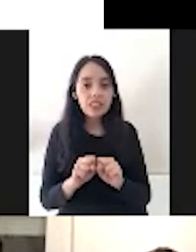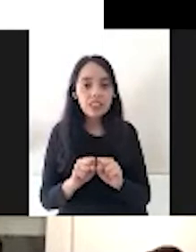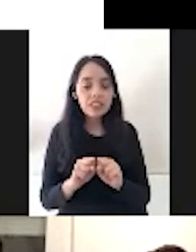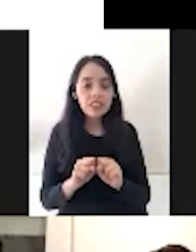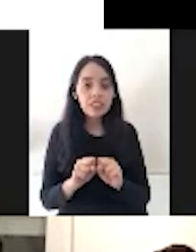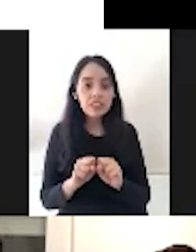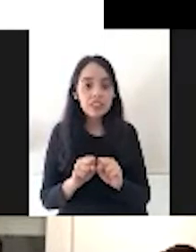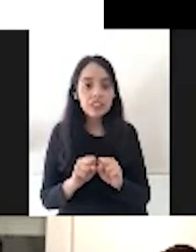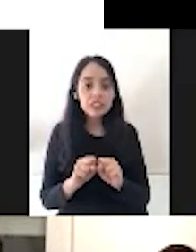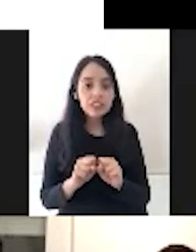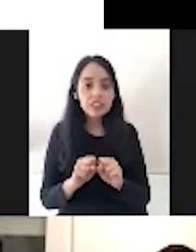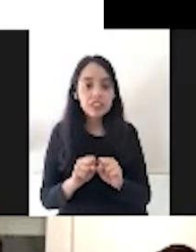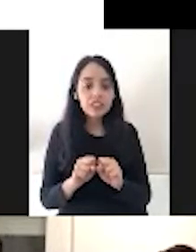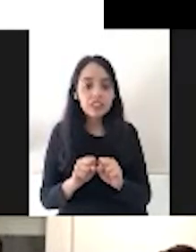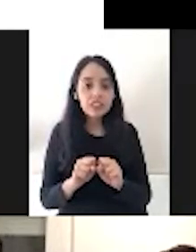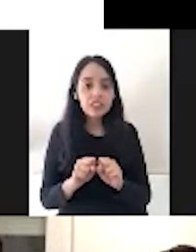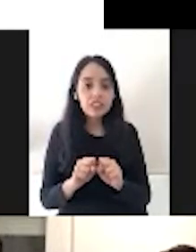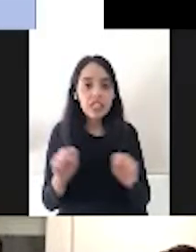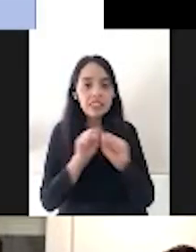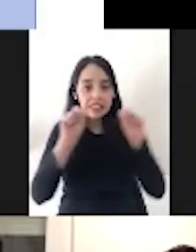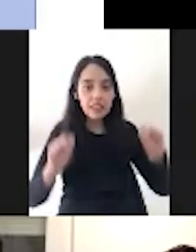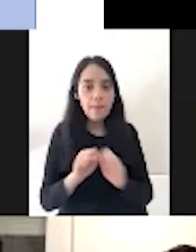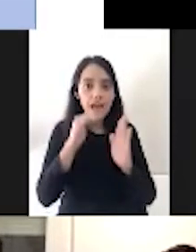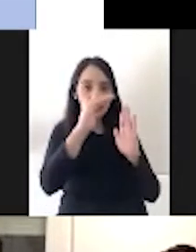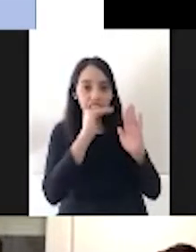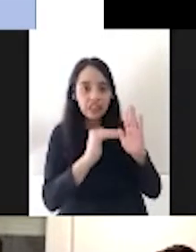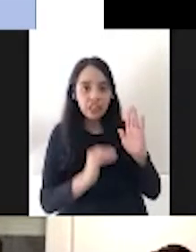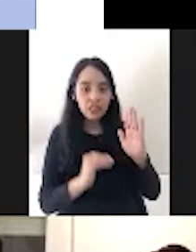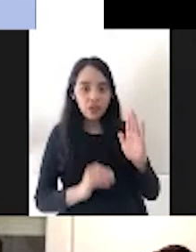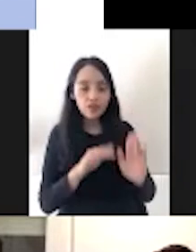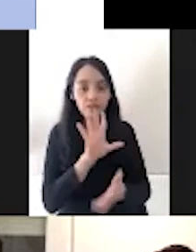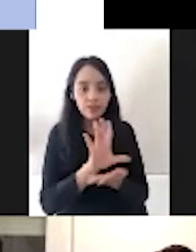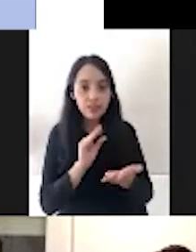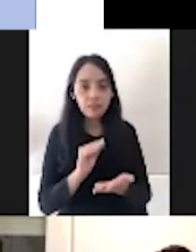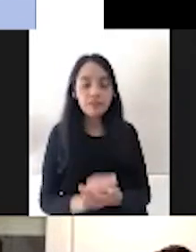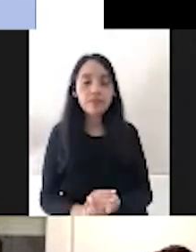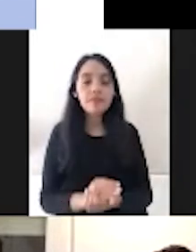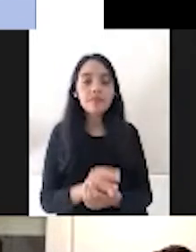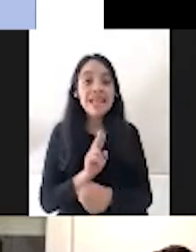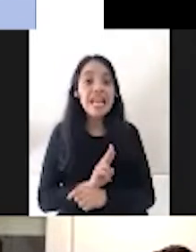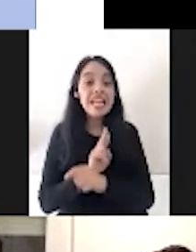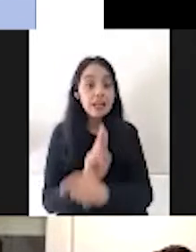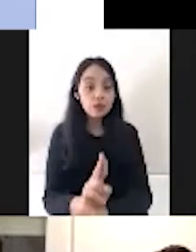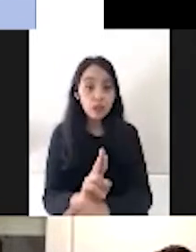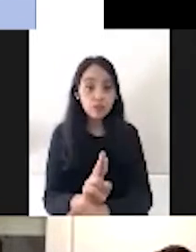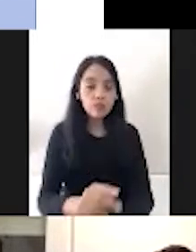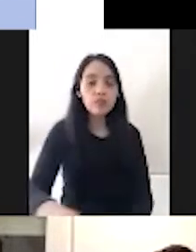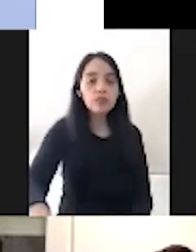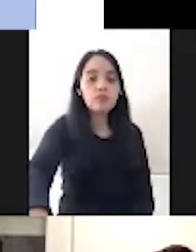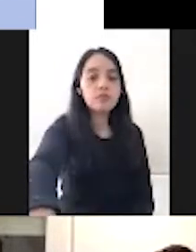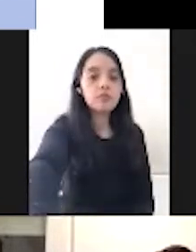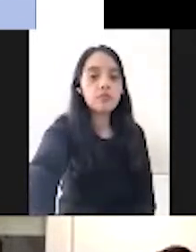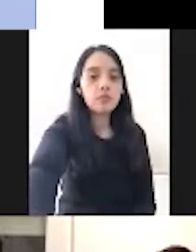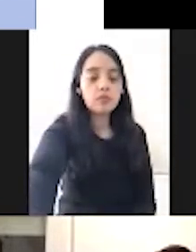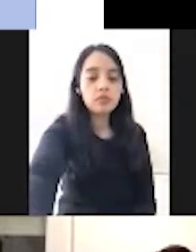el cual se estableció. En cuanto a los resultados que arrojó